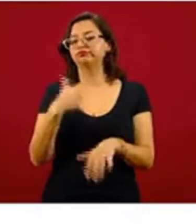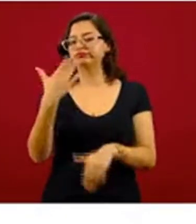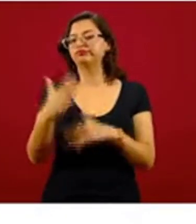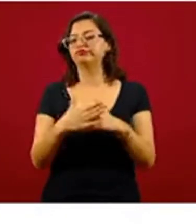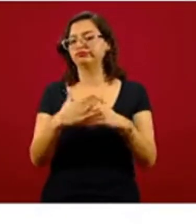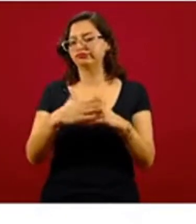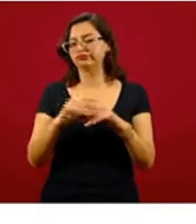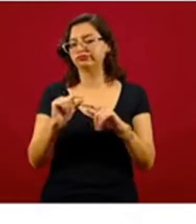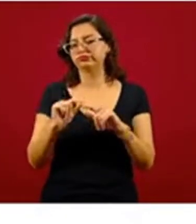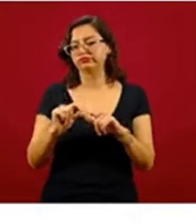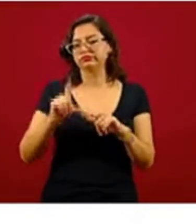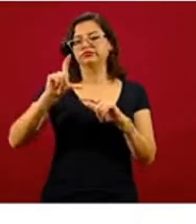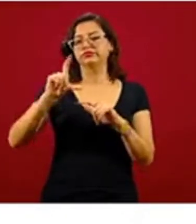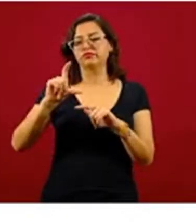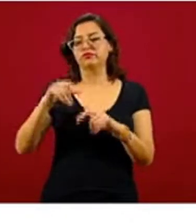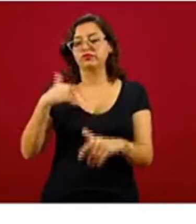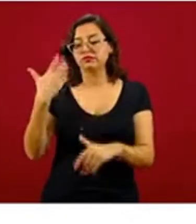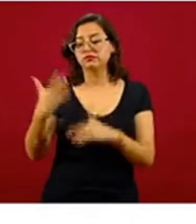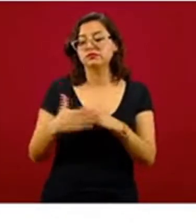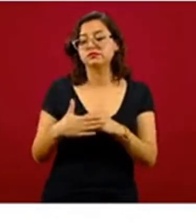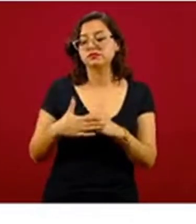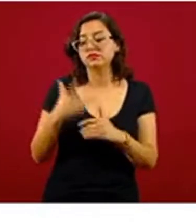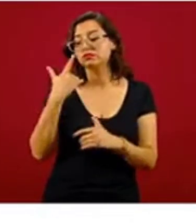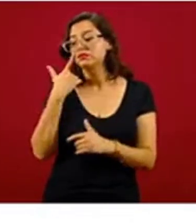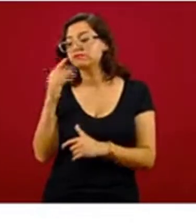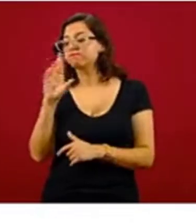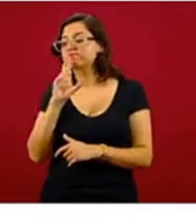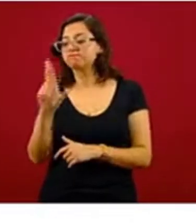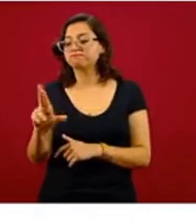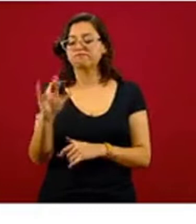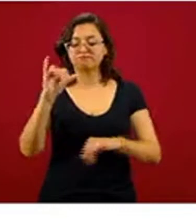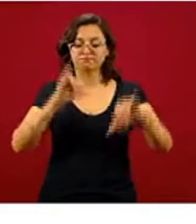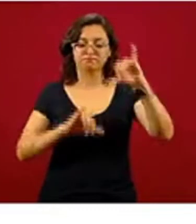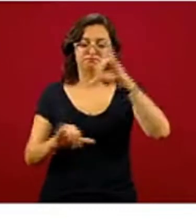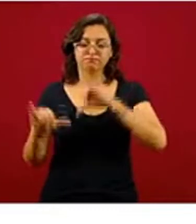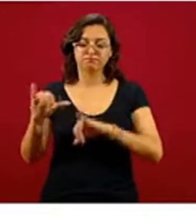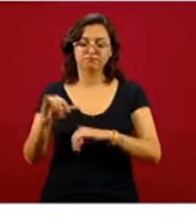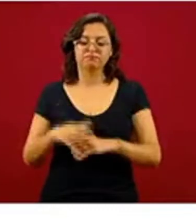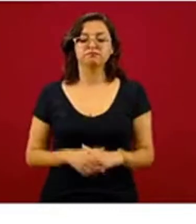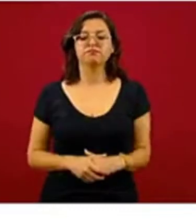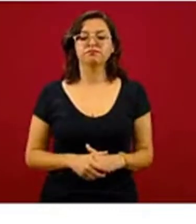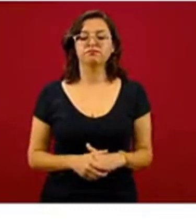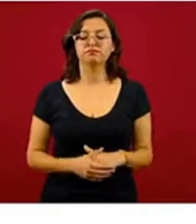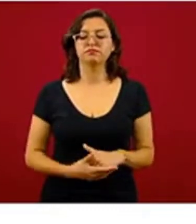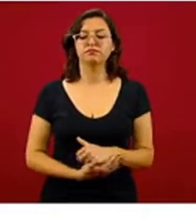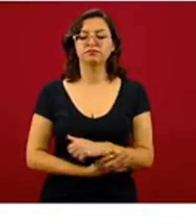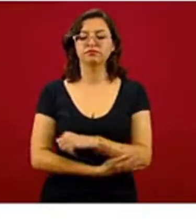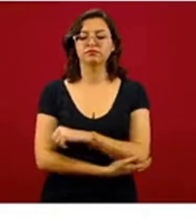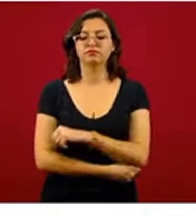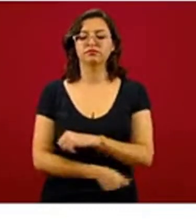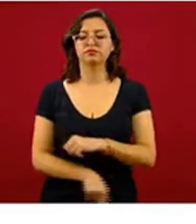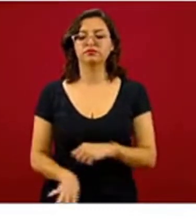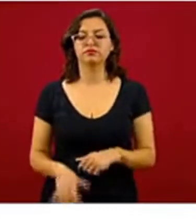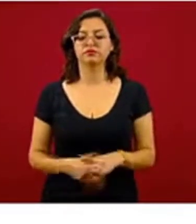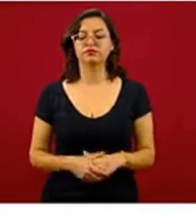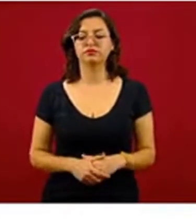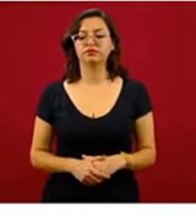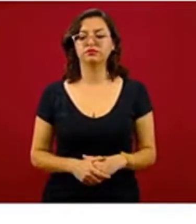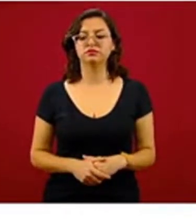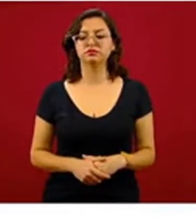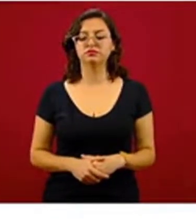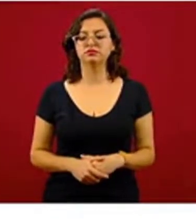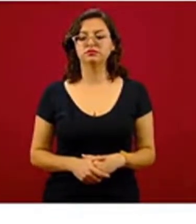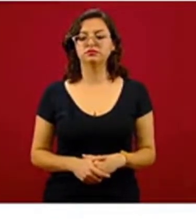todavía este número en los siguientes días una vez que tengamos este resultado de laboratorio. En la siguiente veremos la curva